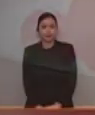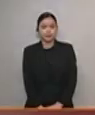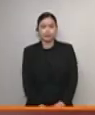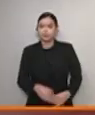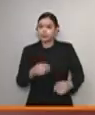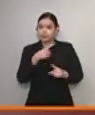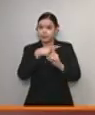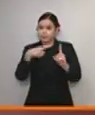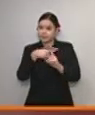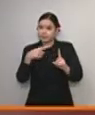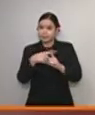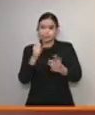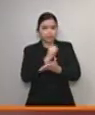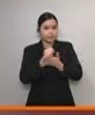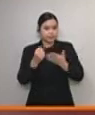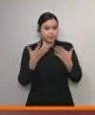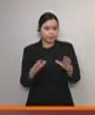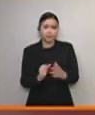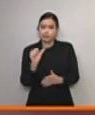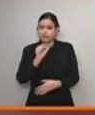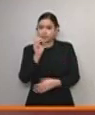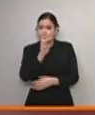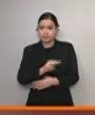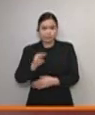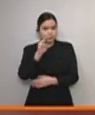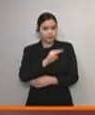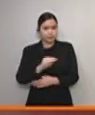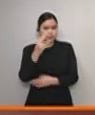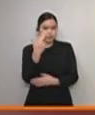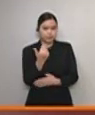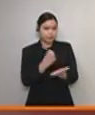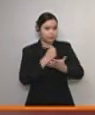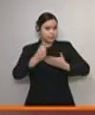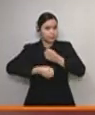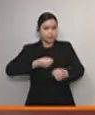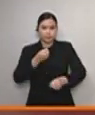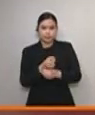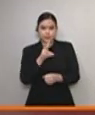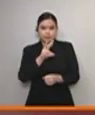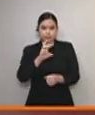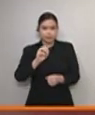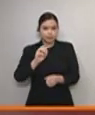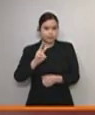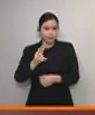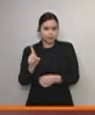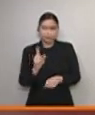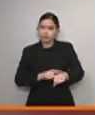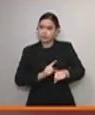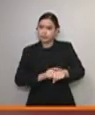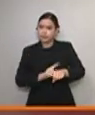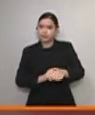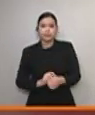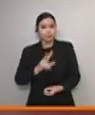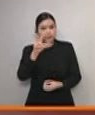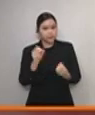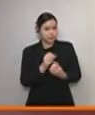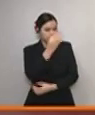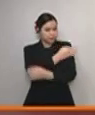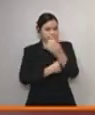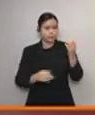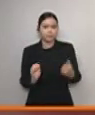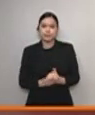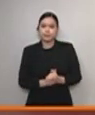Llegamos al ombligo de semana, hoy miércoles 13 de enero del año 2021. El reloj marca ya las 3 en punto de la